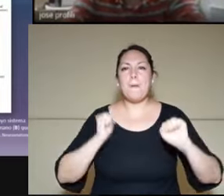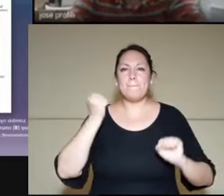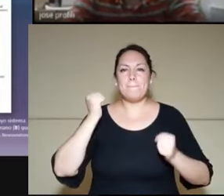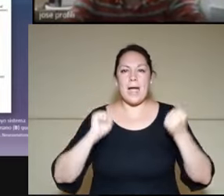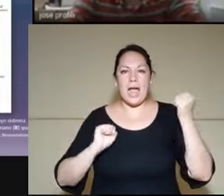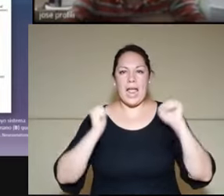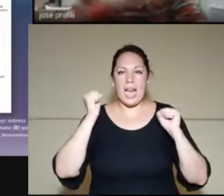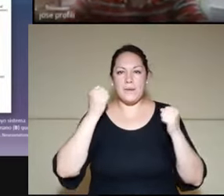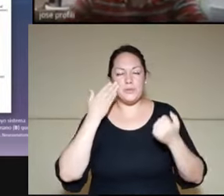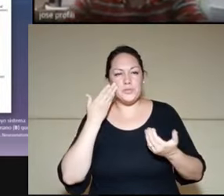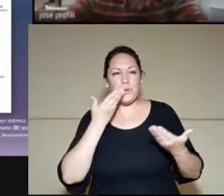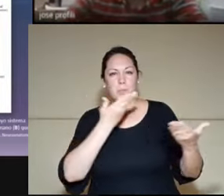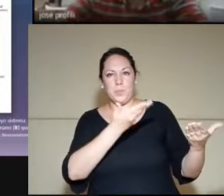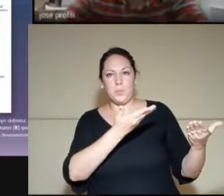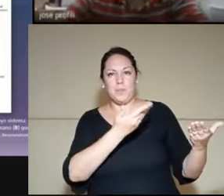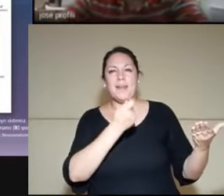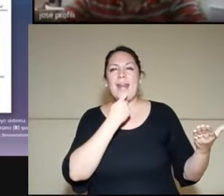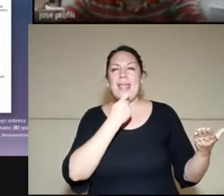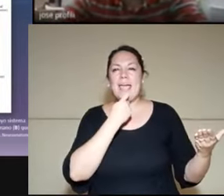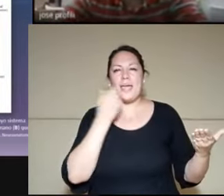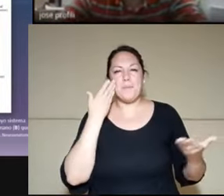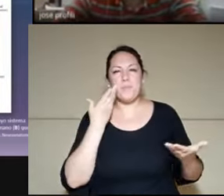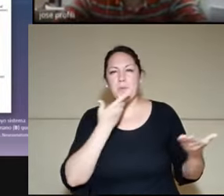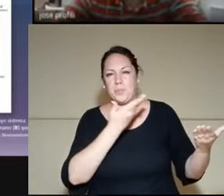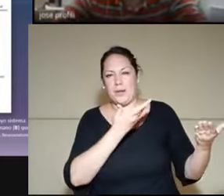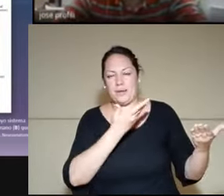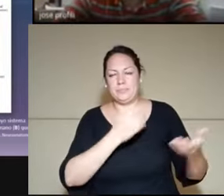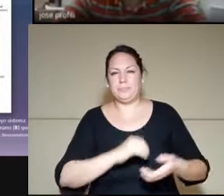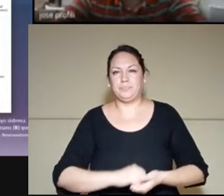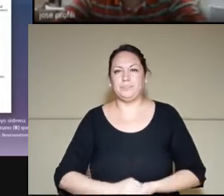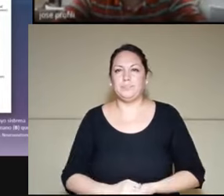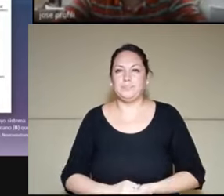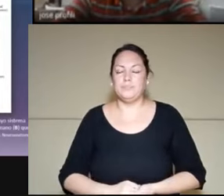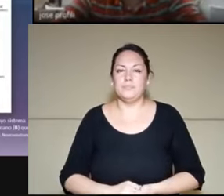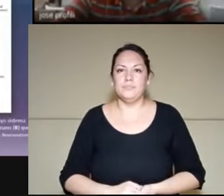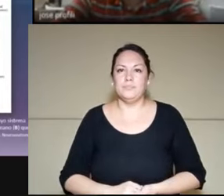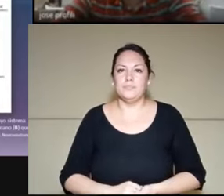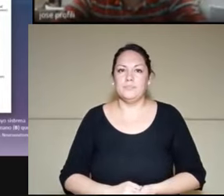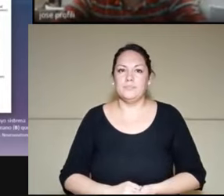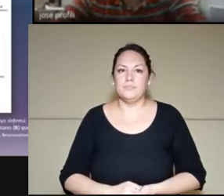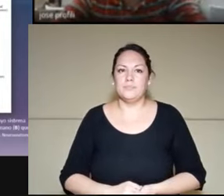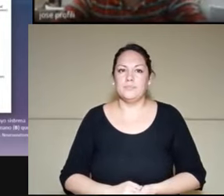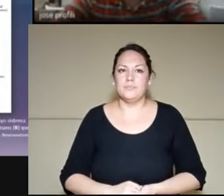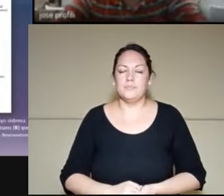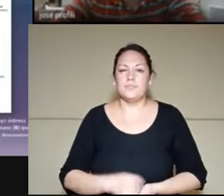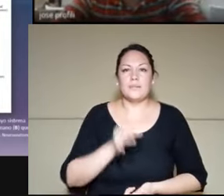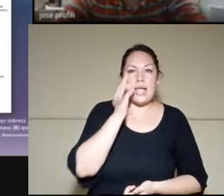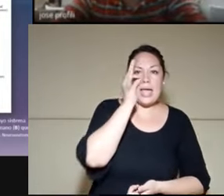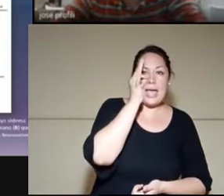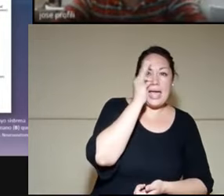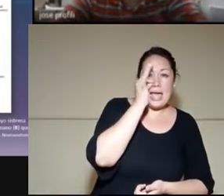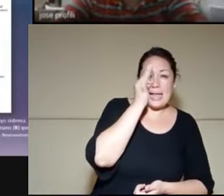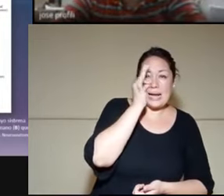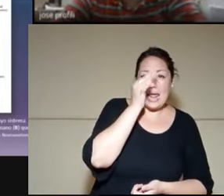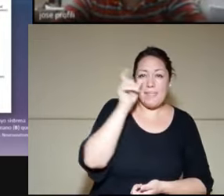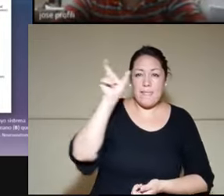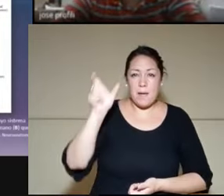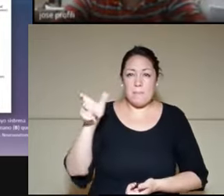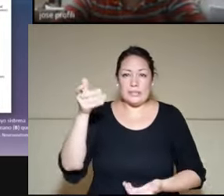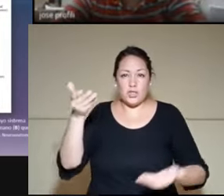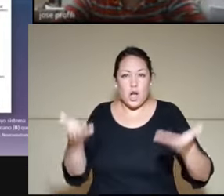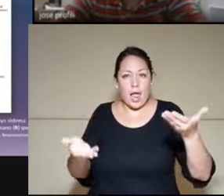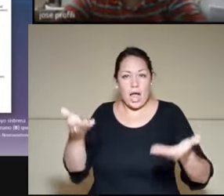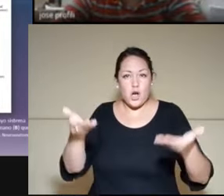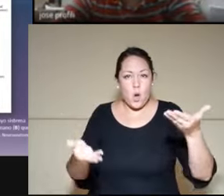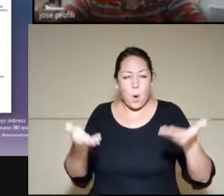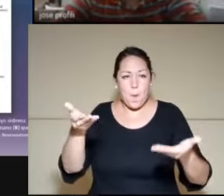nervioso es, acá lo estamos viendo en este ejemplo, ¿no es cierto? Estamos viendo, comparando un sistema nervioso del ser humano con el de la